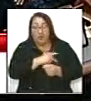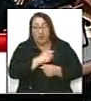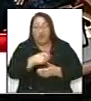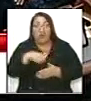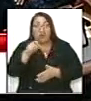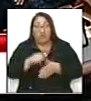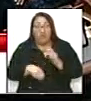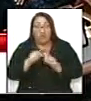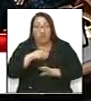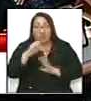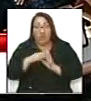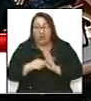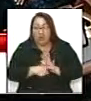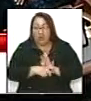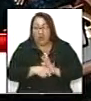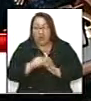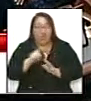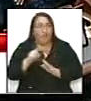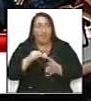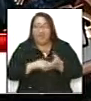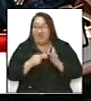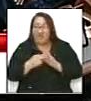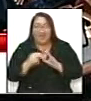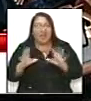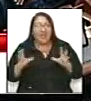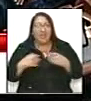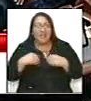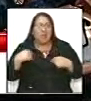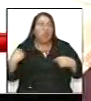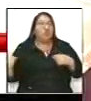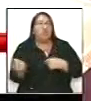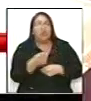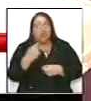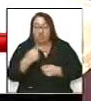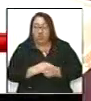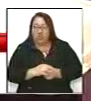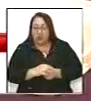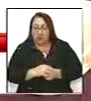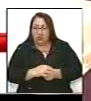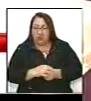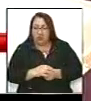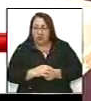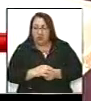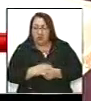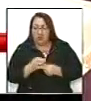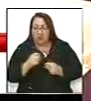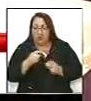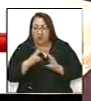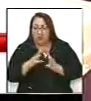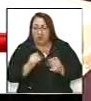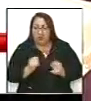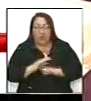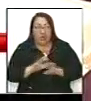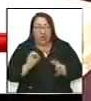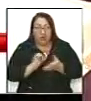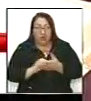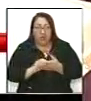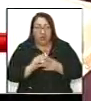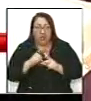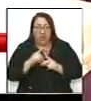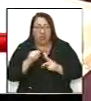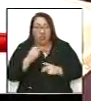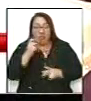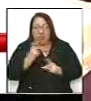o firme un proyecto de ley, eso no implica que lo hace en representación de Fuerza Popular, como se ha dicho hoy día. Simplemente lo hacen a título